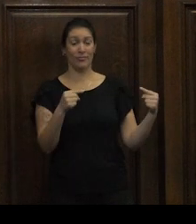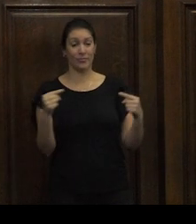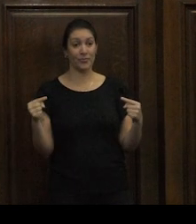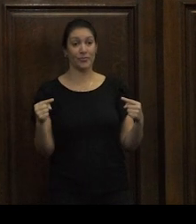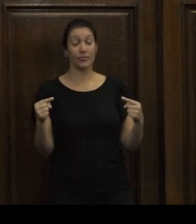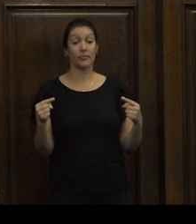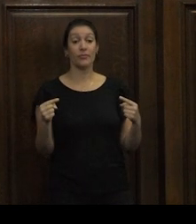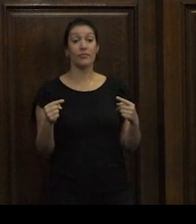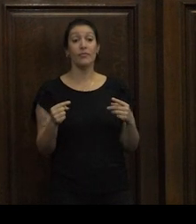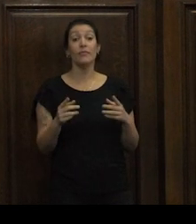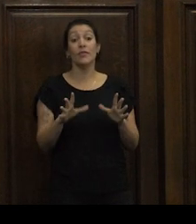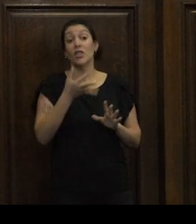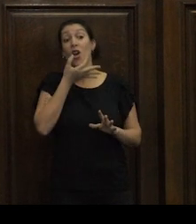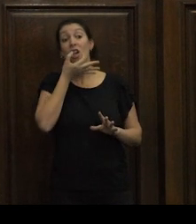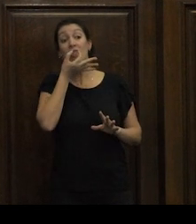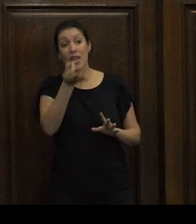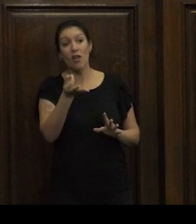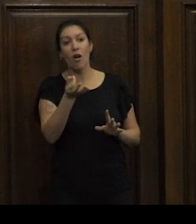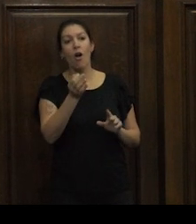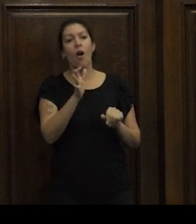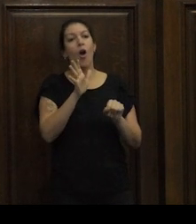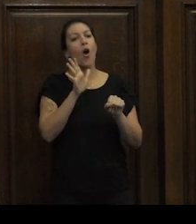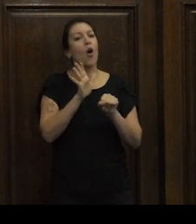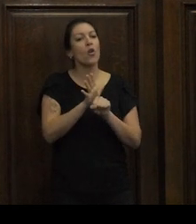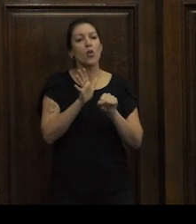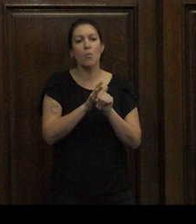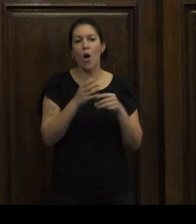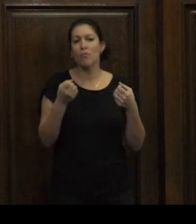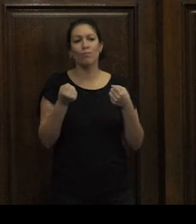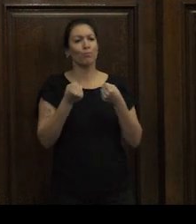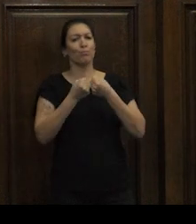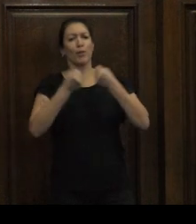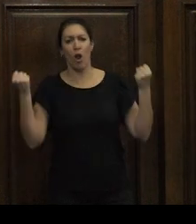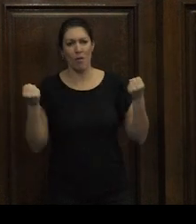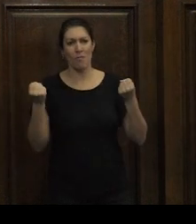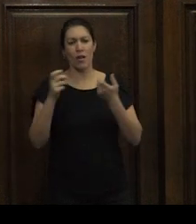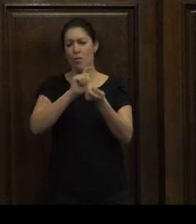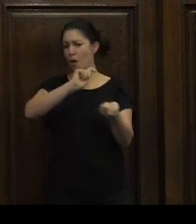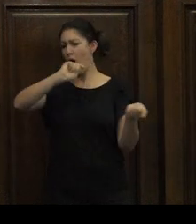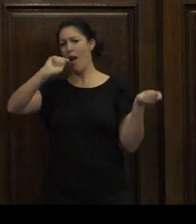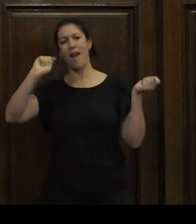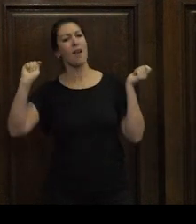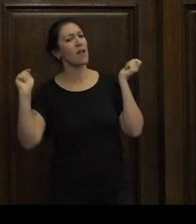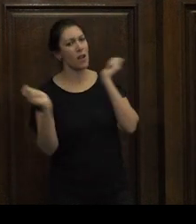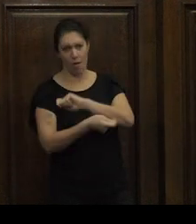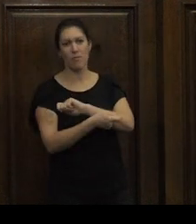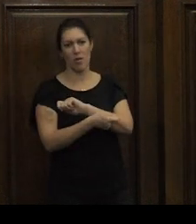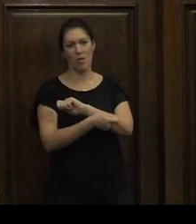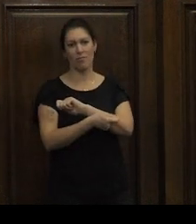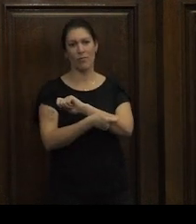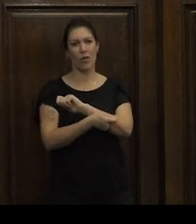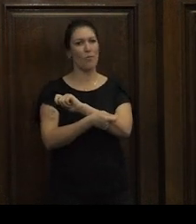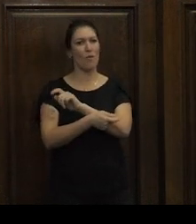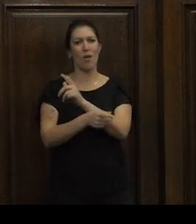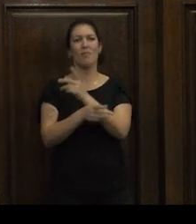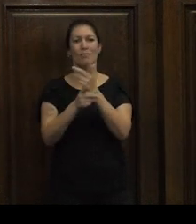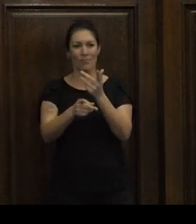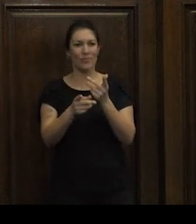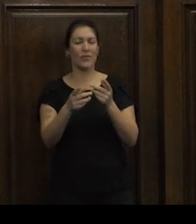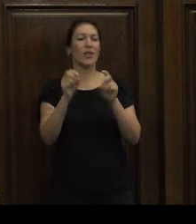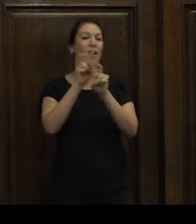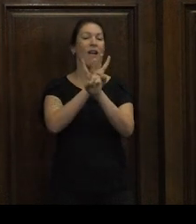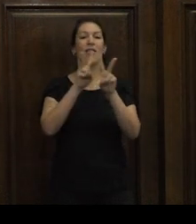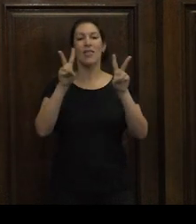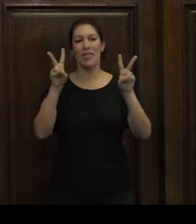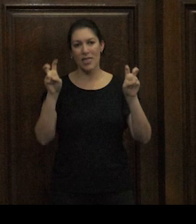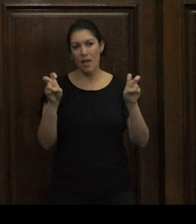irreconciliables, sino que yo diría que es un estallido, ¿no? No son solo dos, sino se trata de una enorme fragmentación